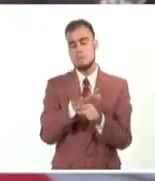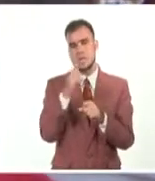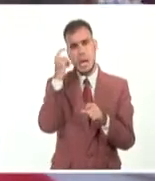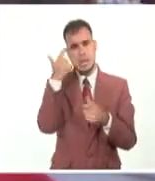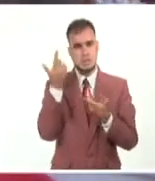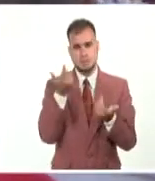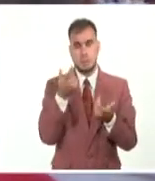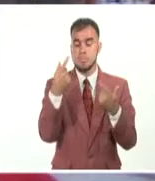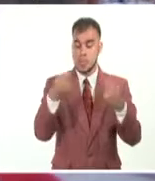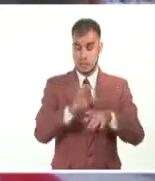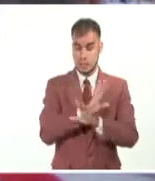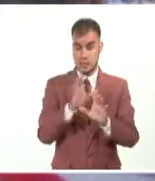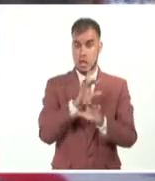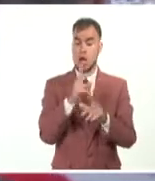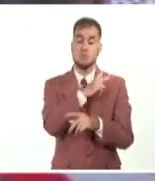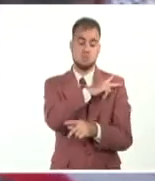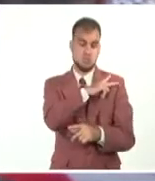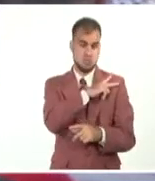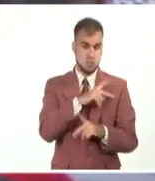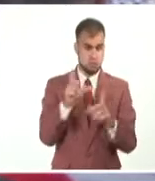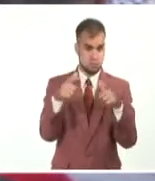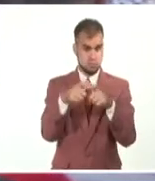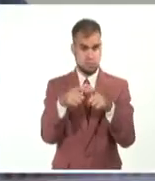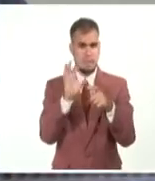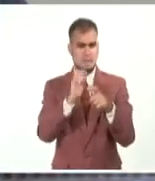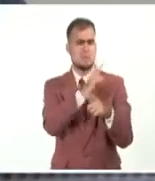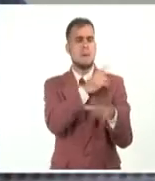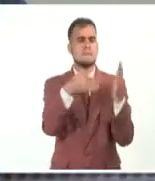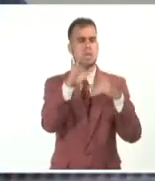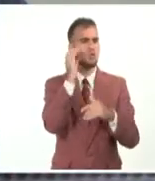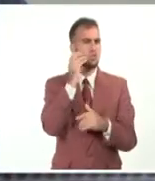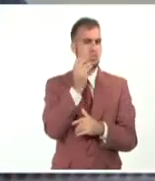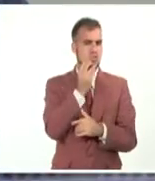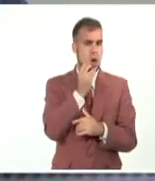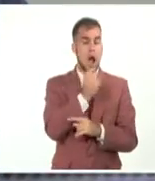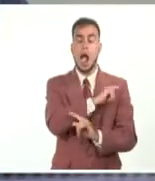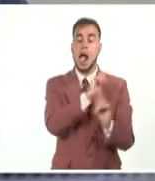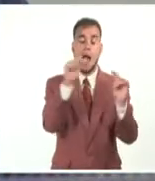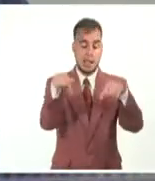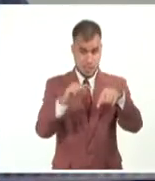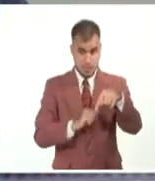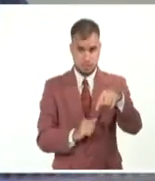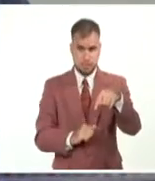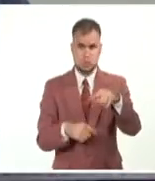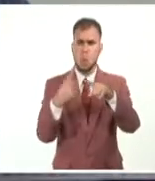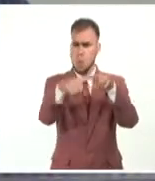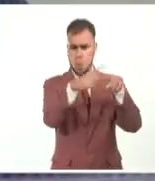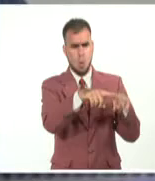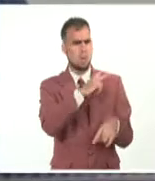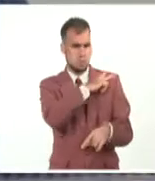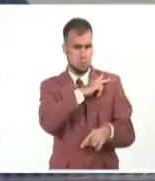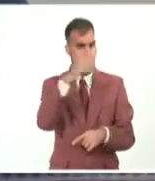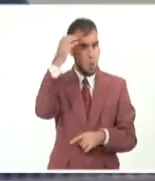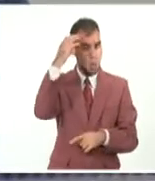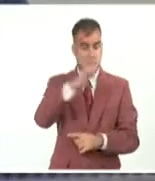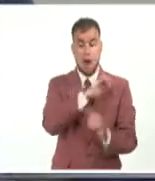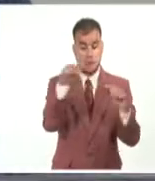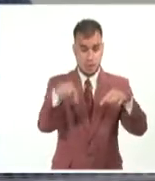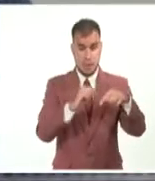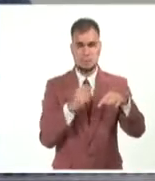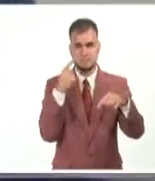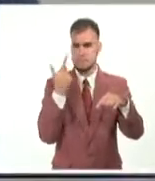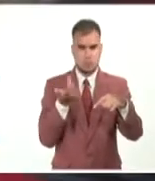de las autoridades de la capital con el primer ministro de Cuba, Manuel Marrero Cruz, y otros funcionarios gubernamentales, reforzar